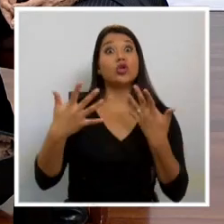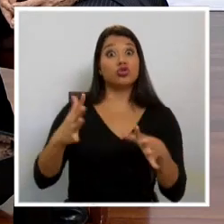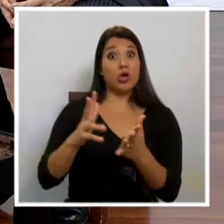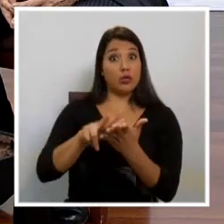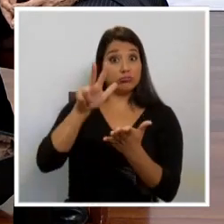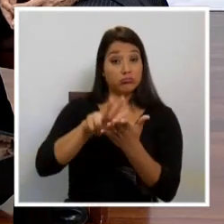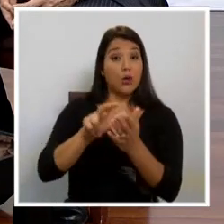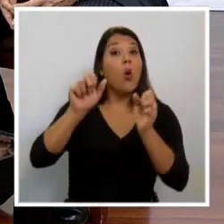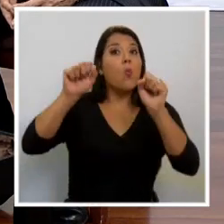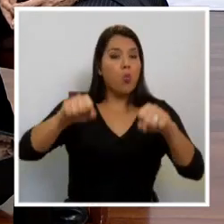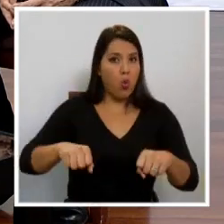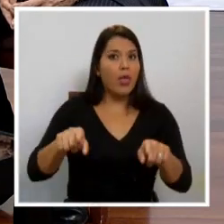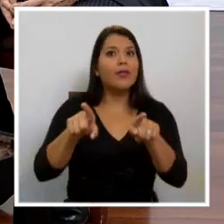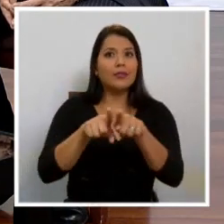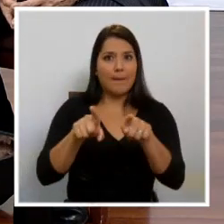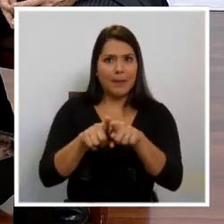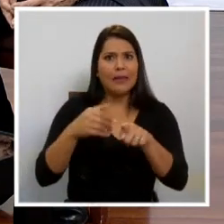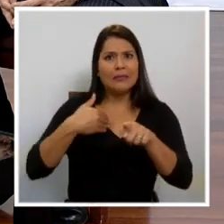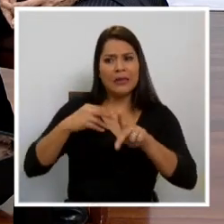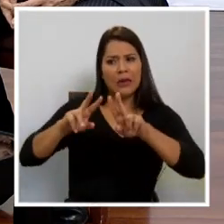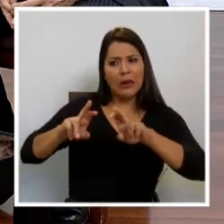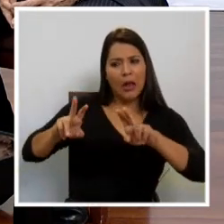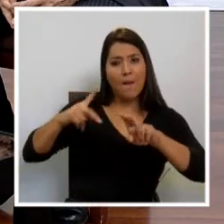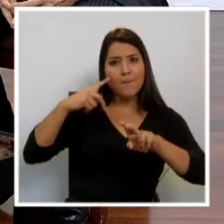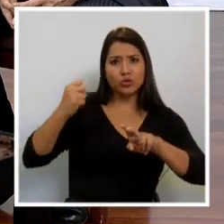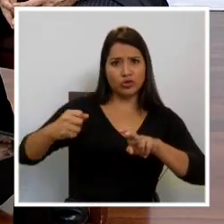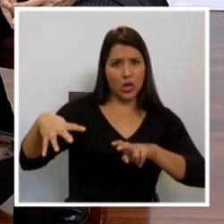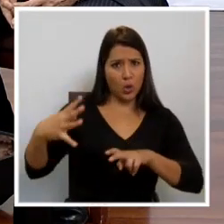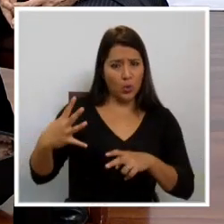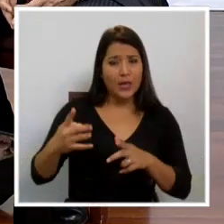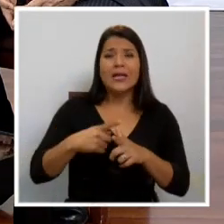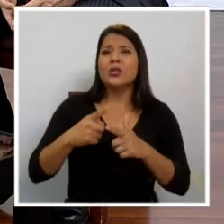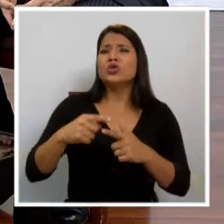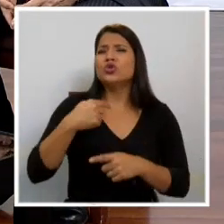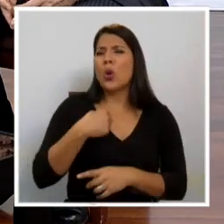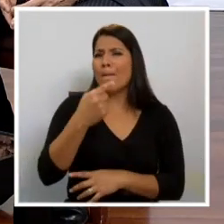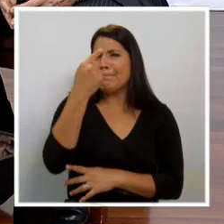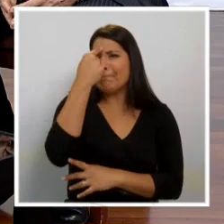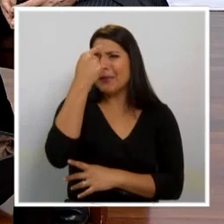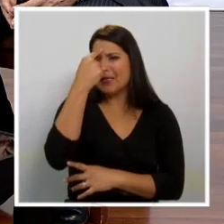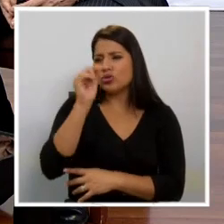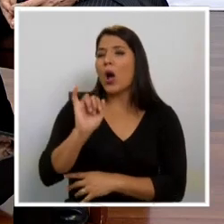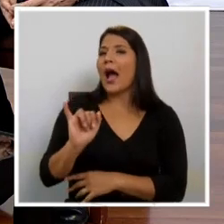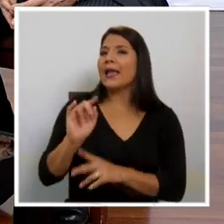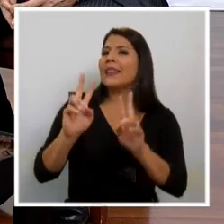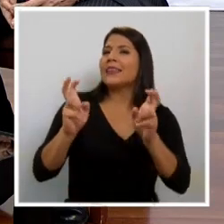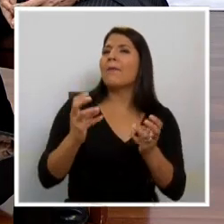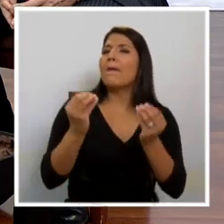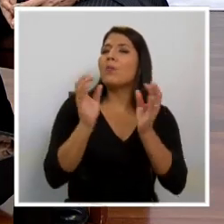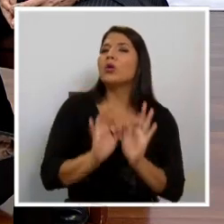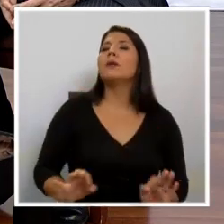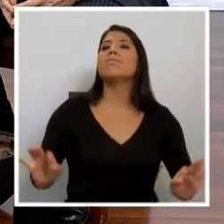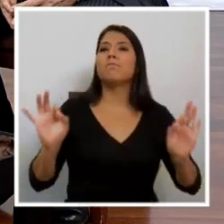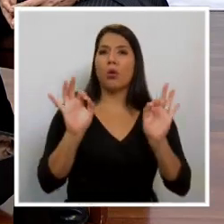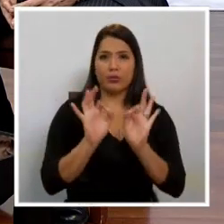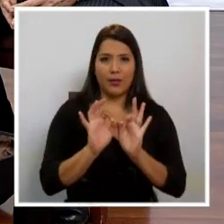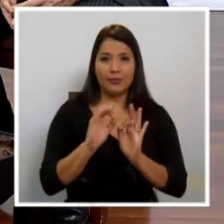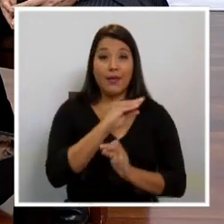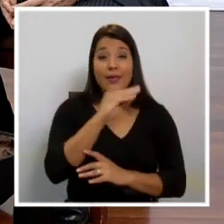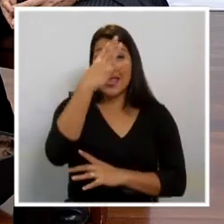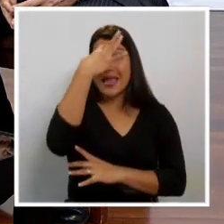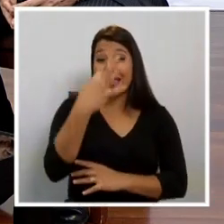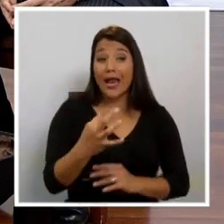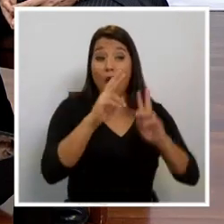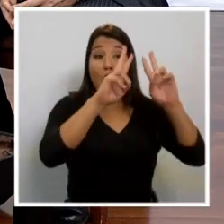pasar por el tamizaje en la Sala Constitucional. Entonces, a mí me parece que ahí hay elementos fundamentales, y me parece que la agenda que se